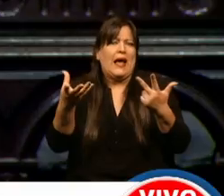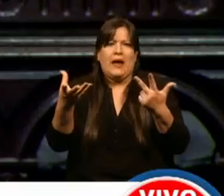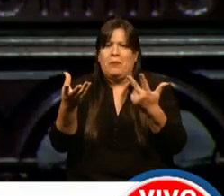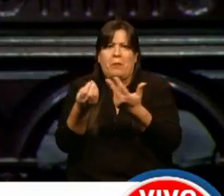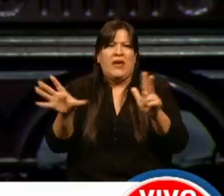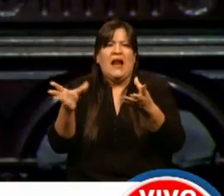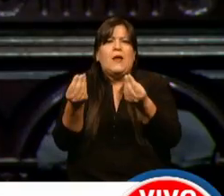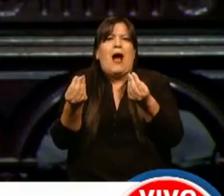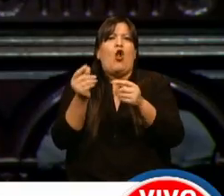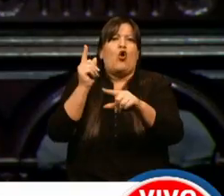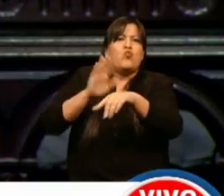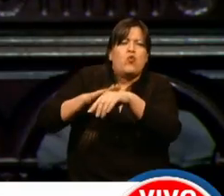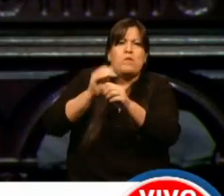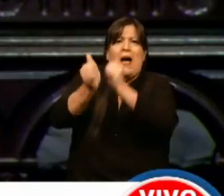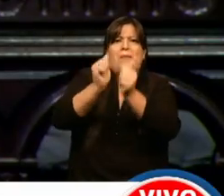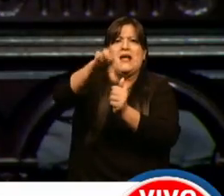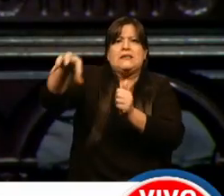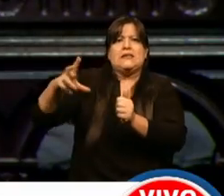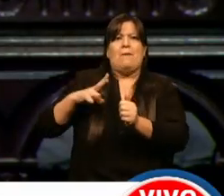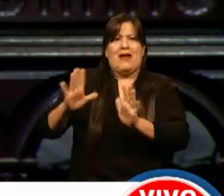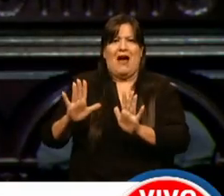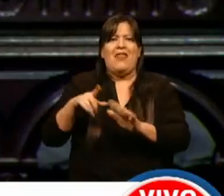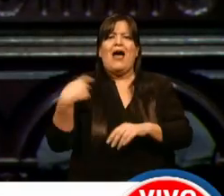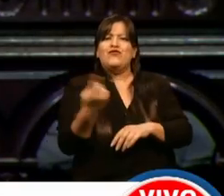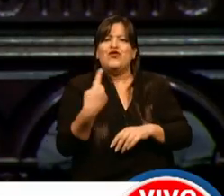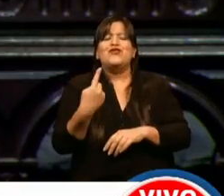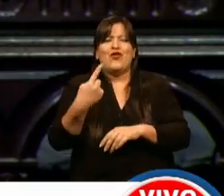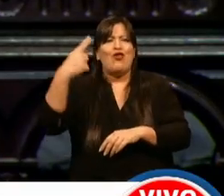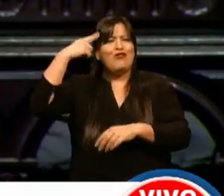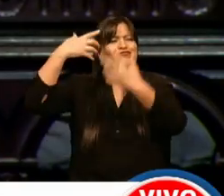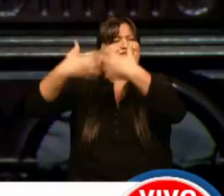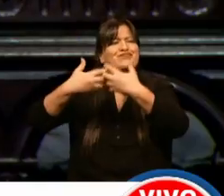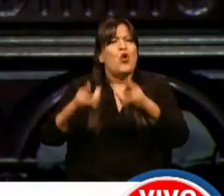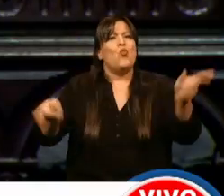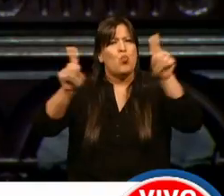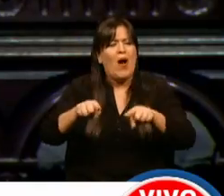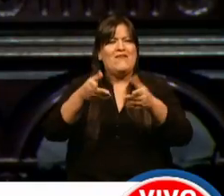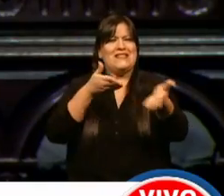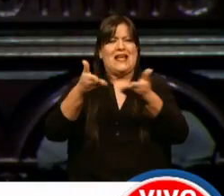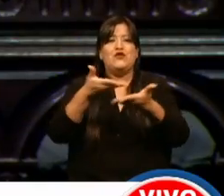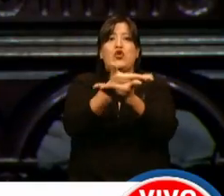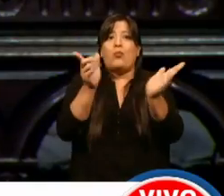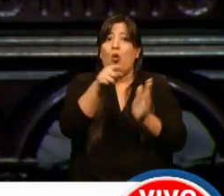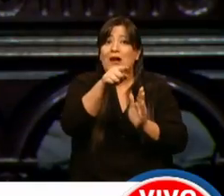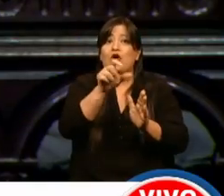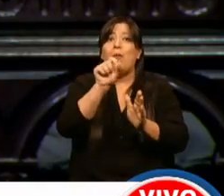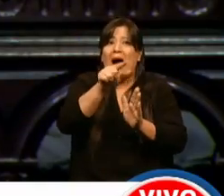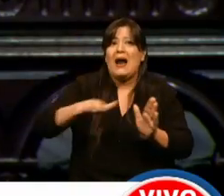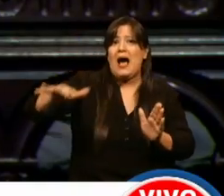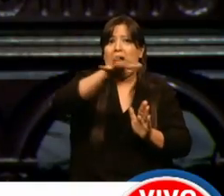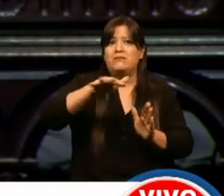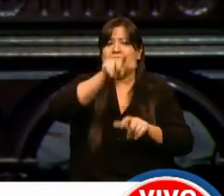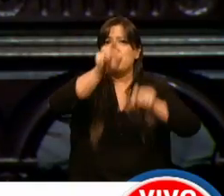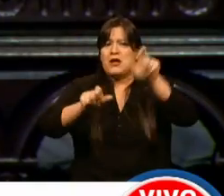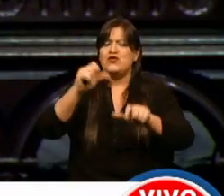entonces creo que he recuperado la noción de lo que significa un servicio público para una comunidad es importantísimo y que